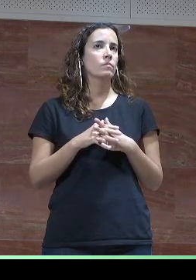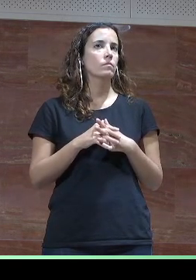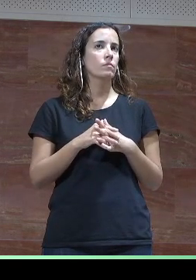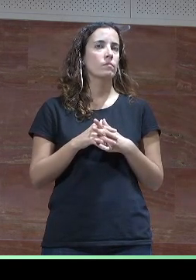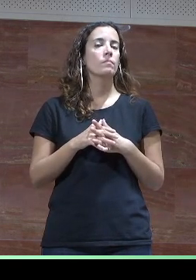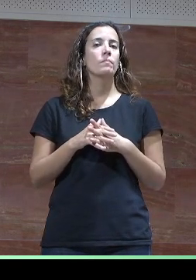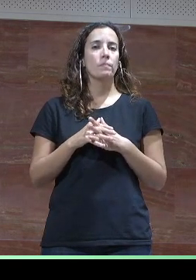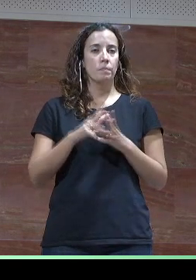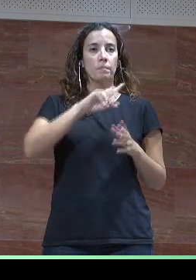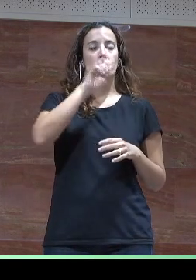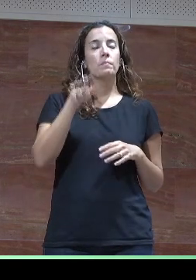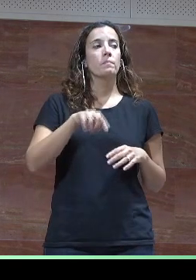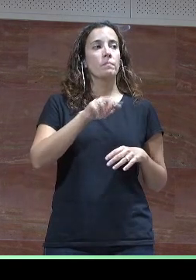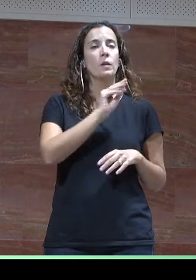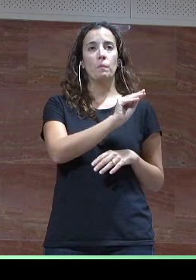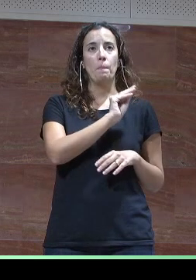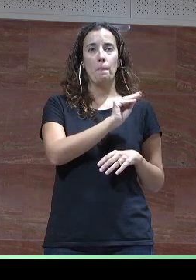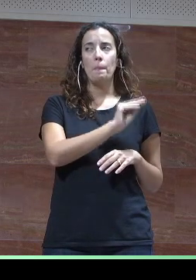Me gustaría también preguntaros